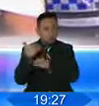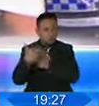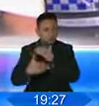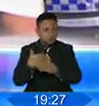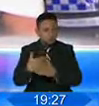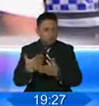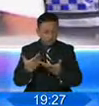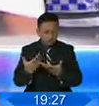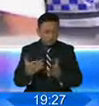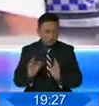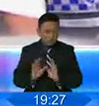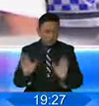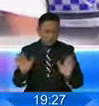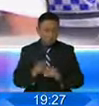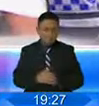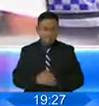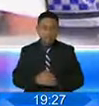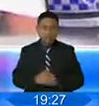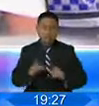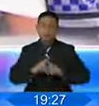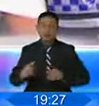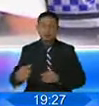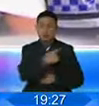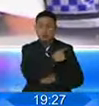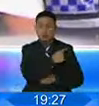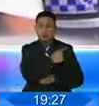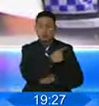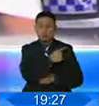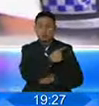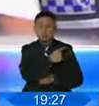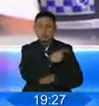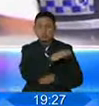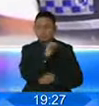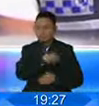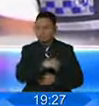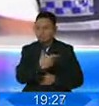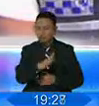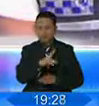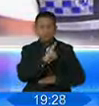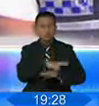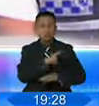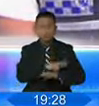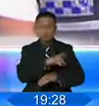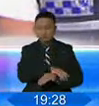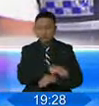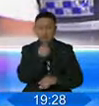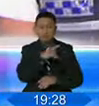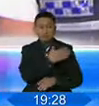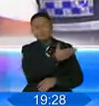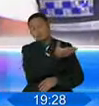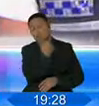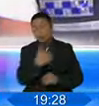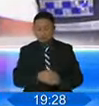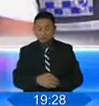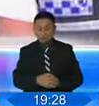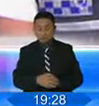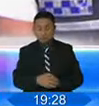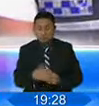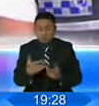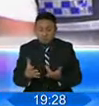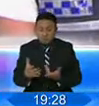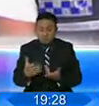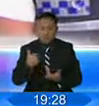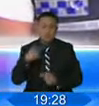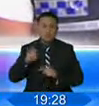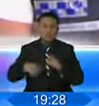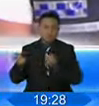procedimientos establecidos, el señor tiene que llamar a un supervisor cuando hay un hecho que escapa un poco al